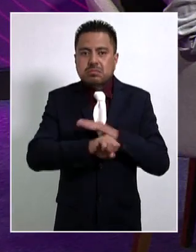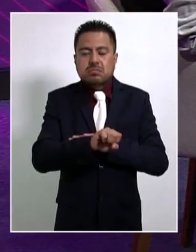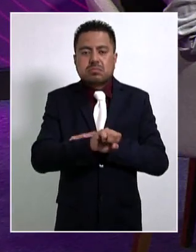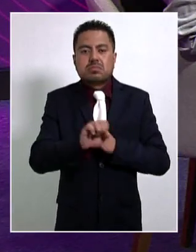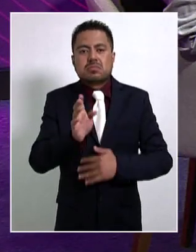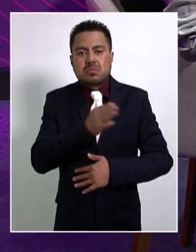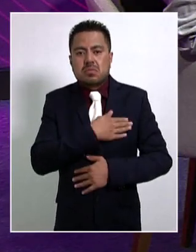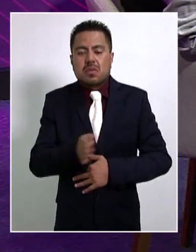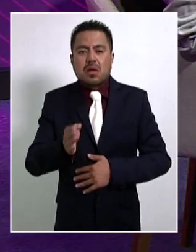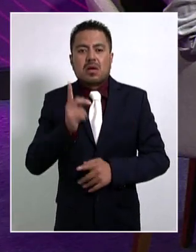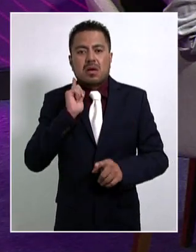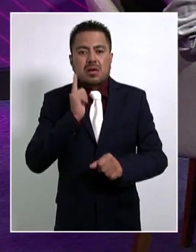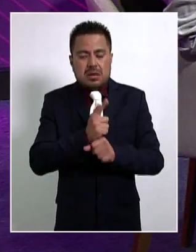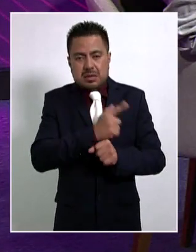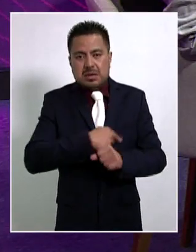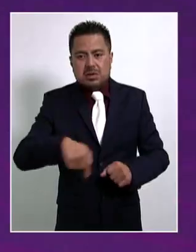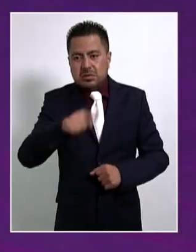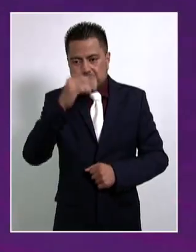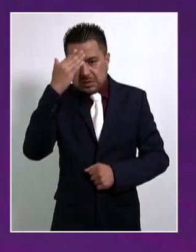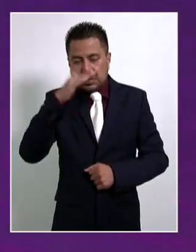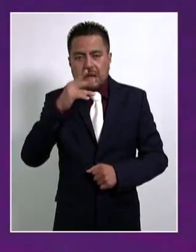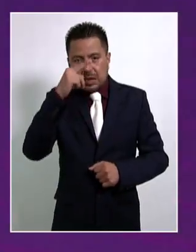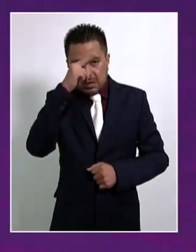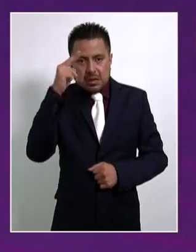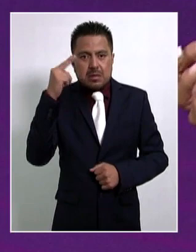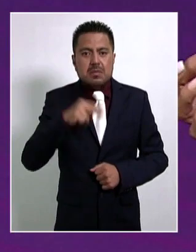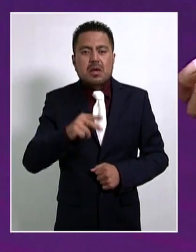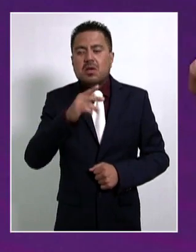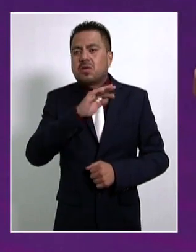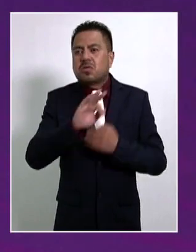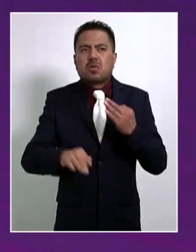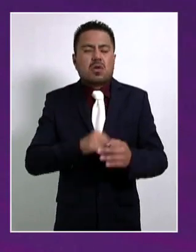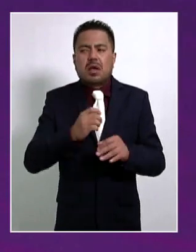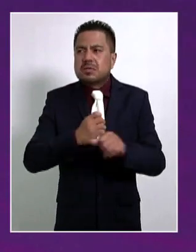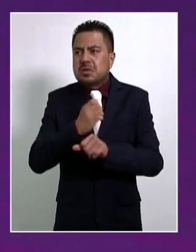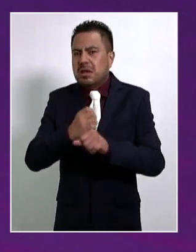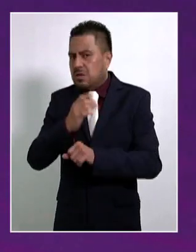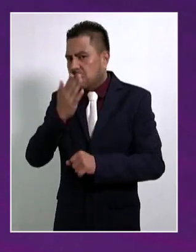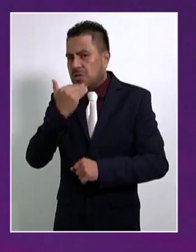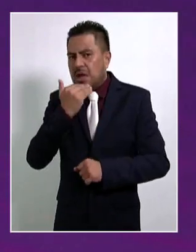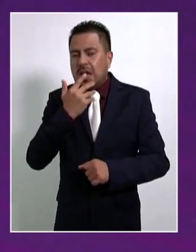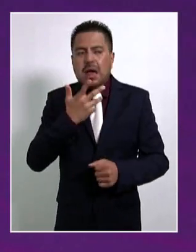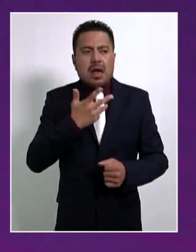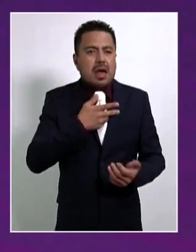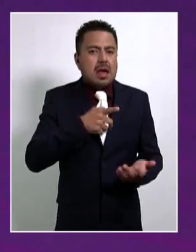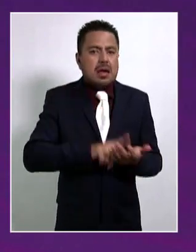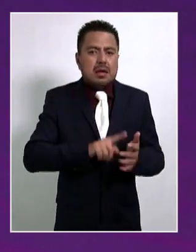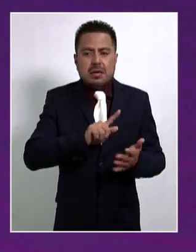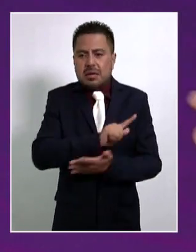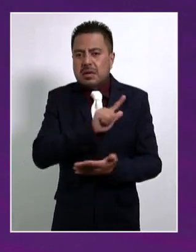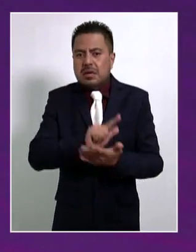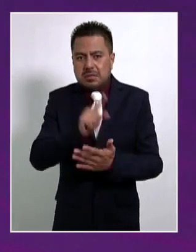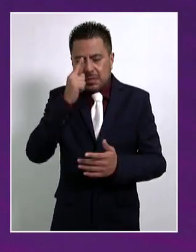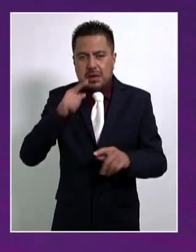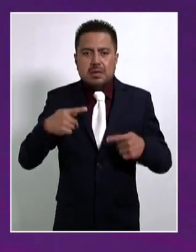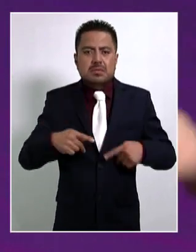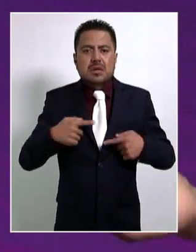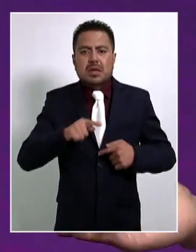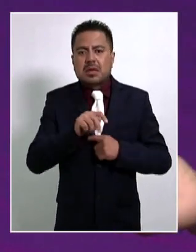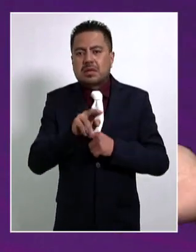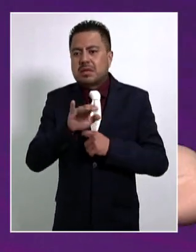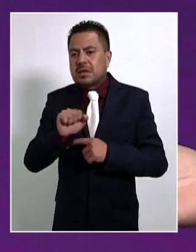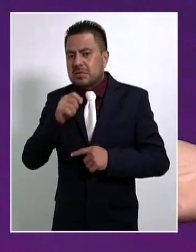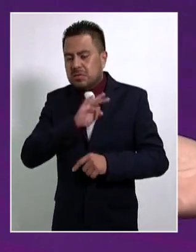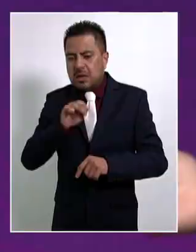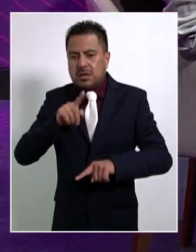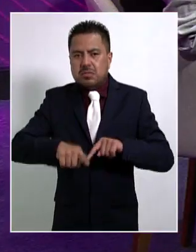bueno, como bien sabemos, en México no en todos los estados existe la ley para que las personas trans puedan